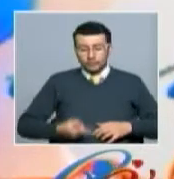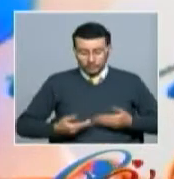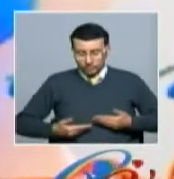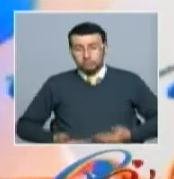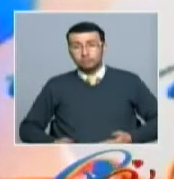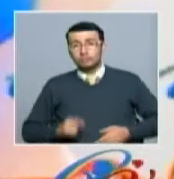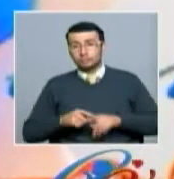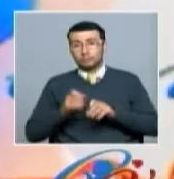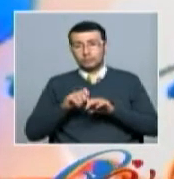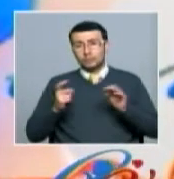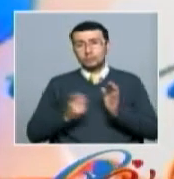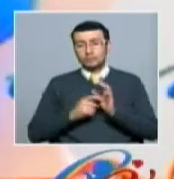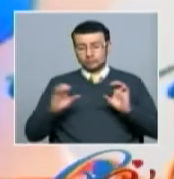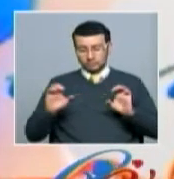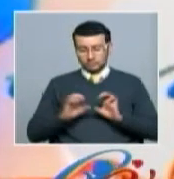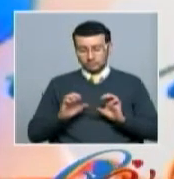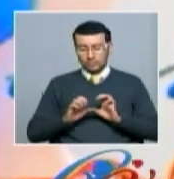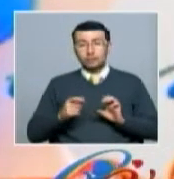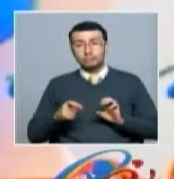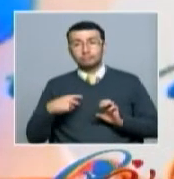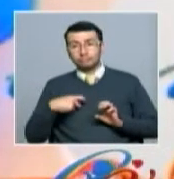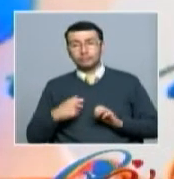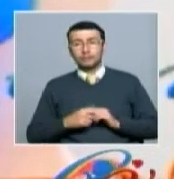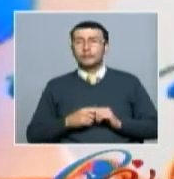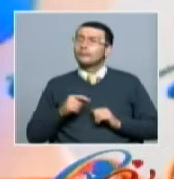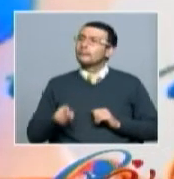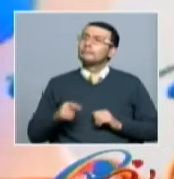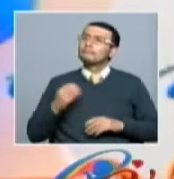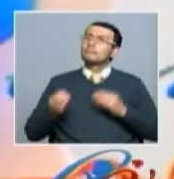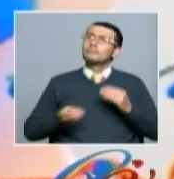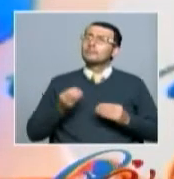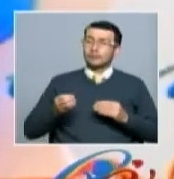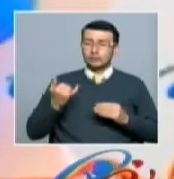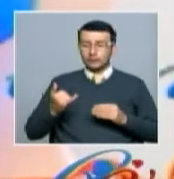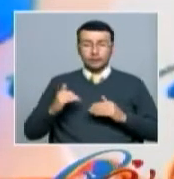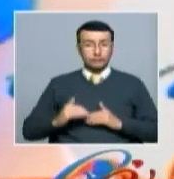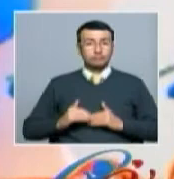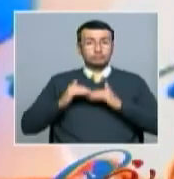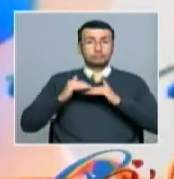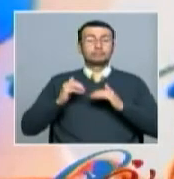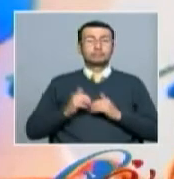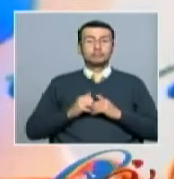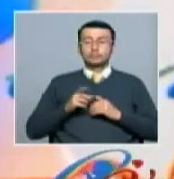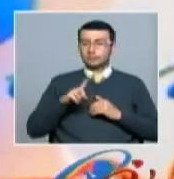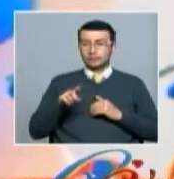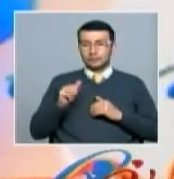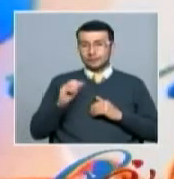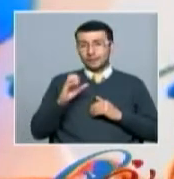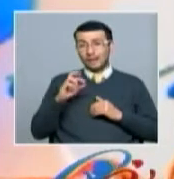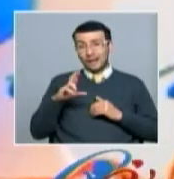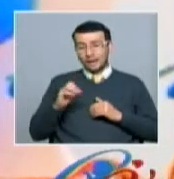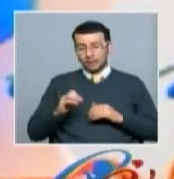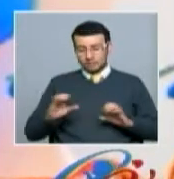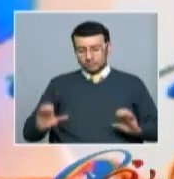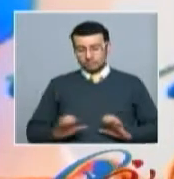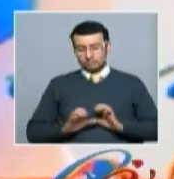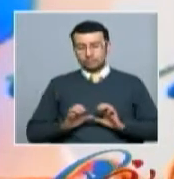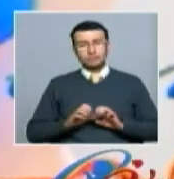y el plejo sacrocoxígeo. El plejo braquial inerva el miembro superior y el plejo sacrocoxígeo